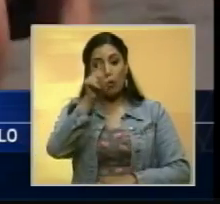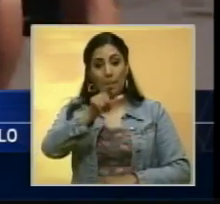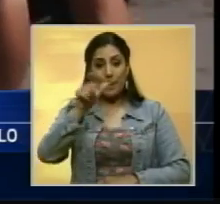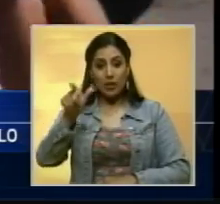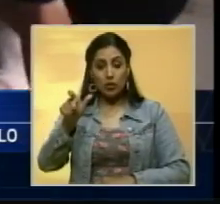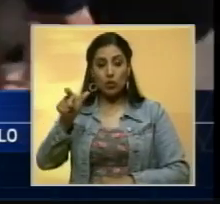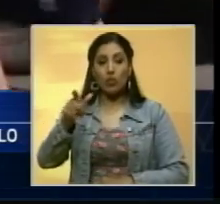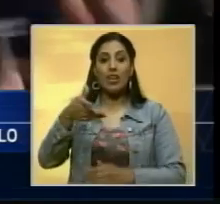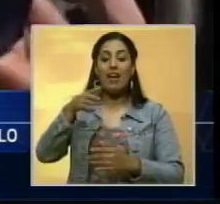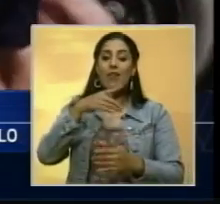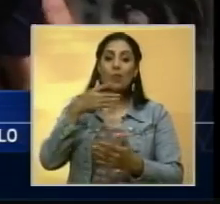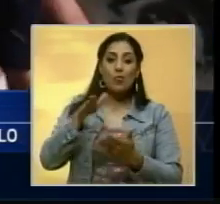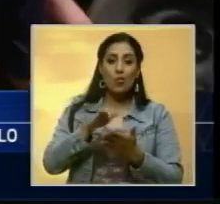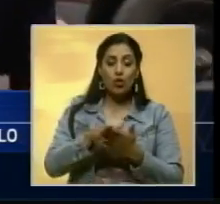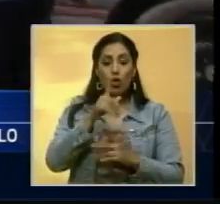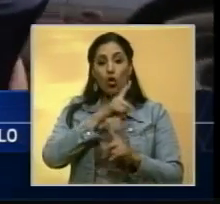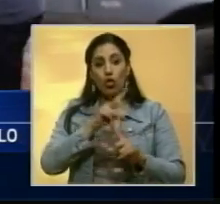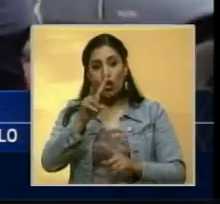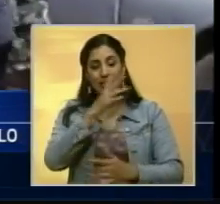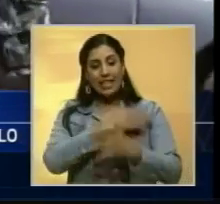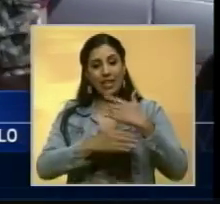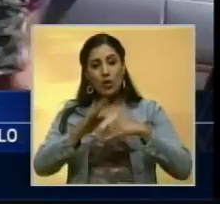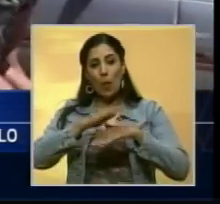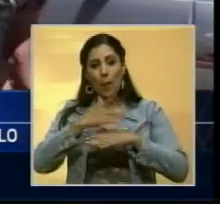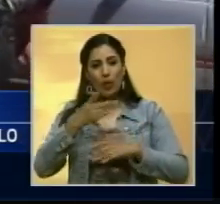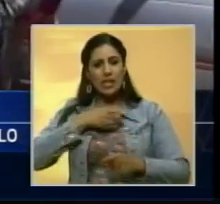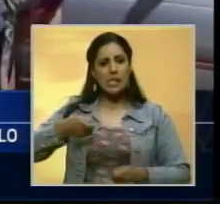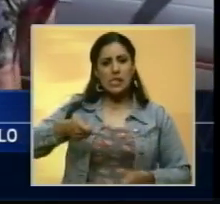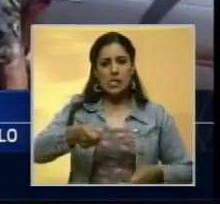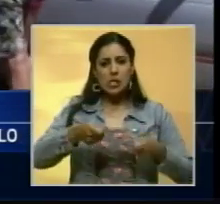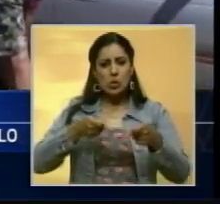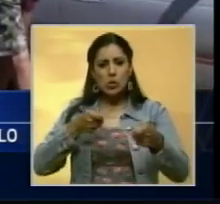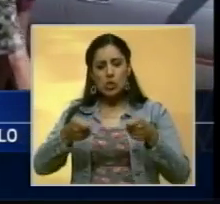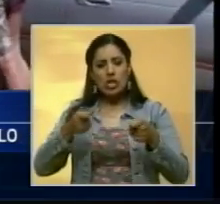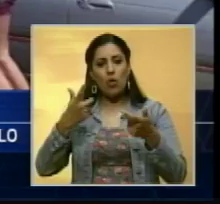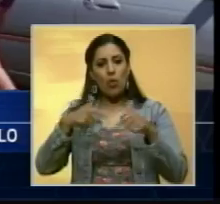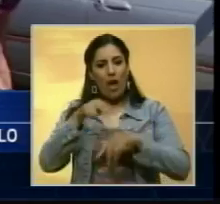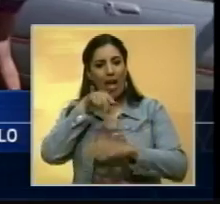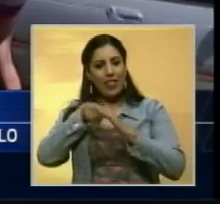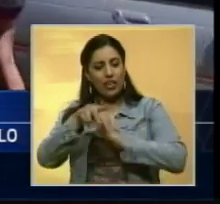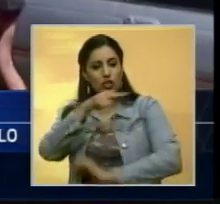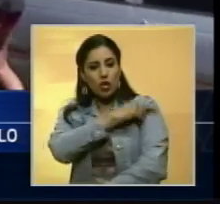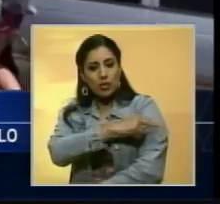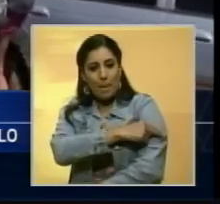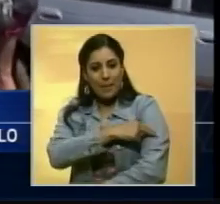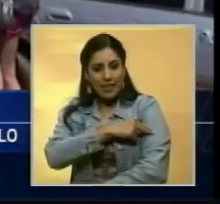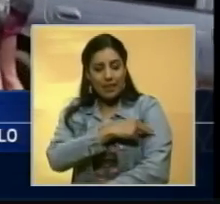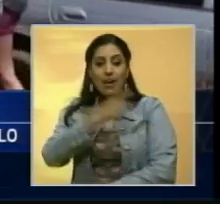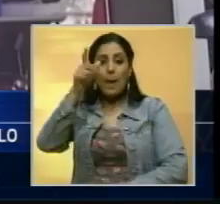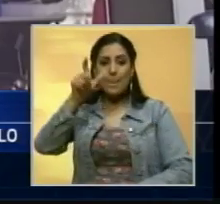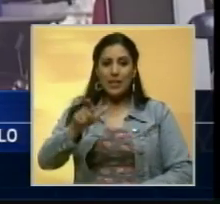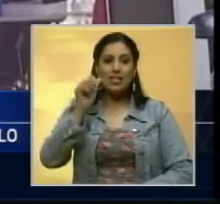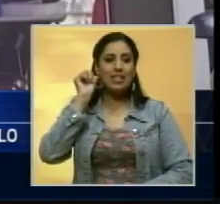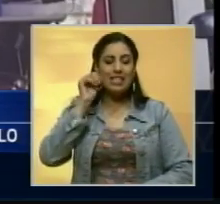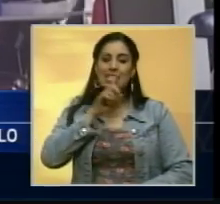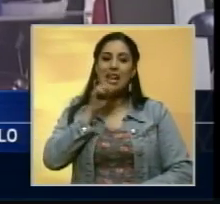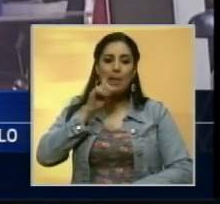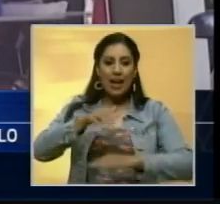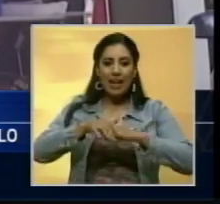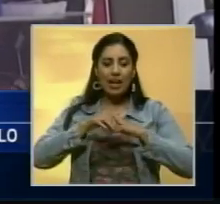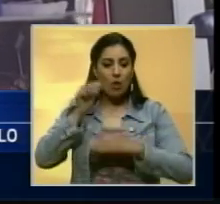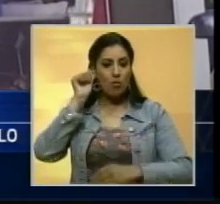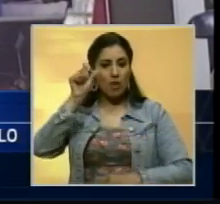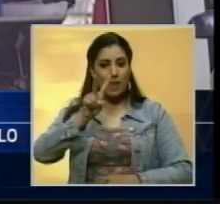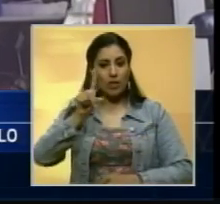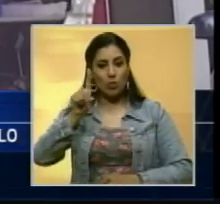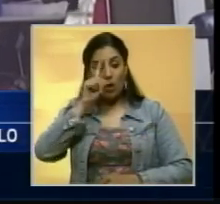otras 2 se encuentran gravemente heridas tras un ataque con cuchillo ocurrido en un hospital de Queensland. La víctima era una mujer británica de 21